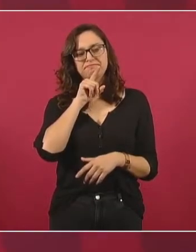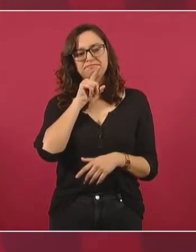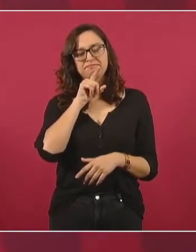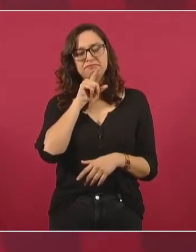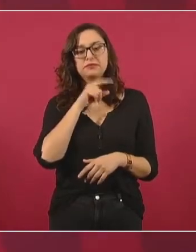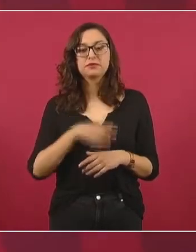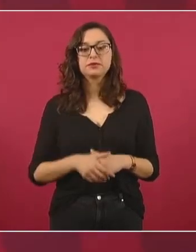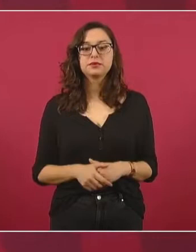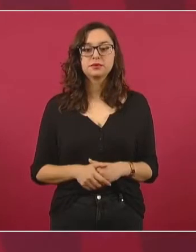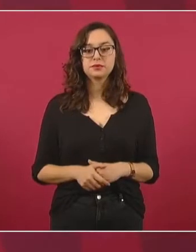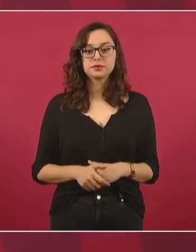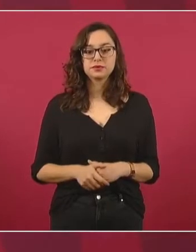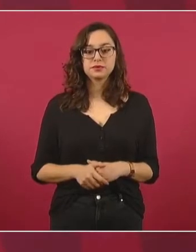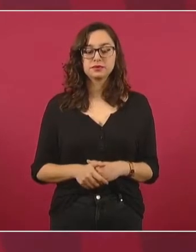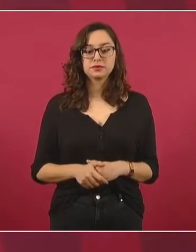la